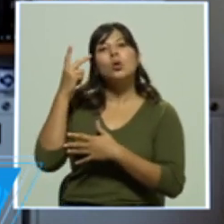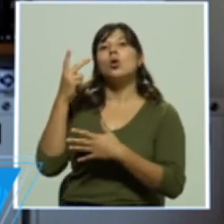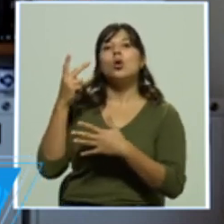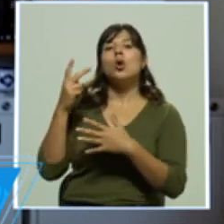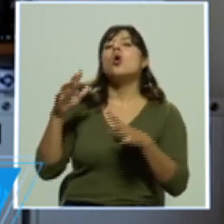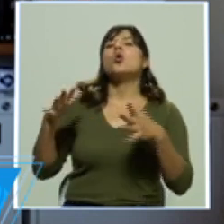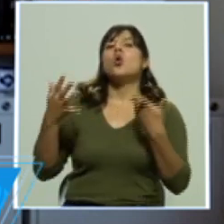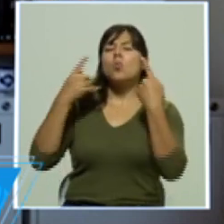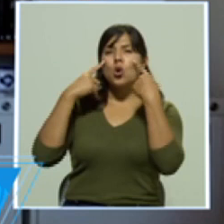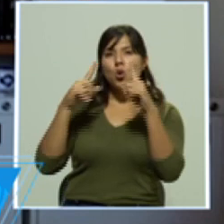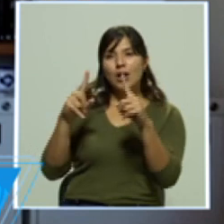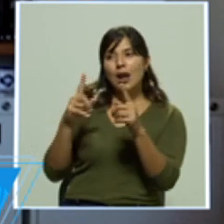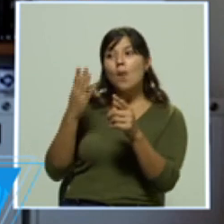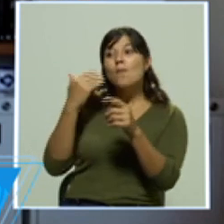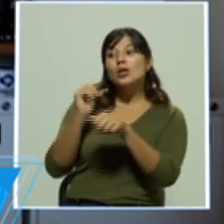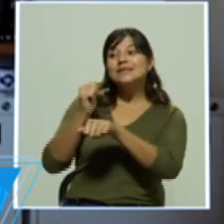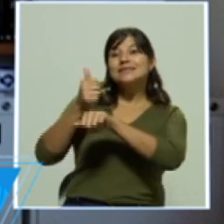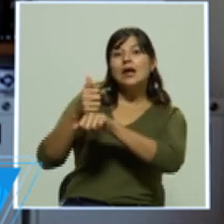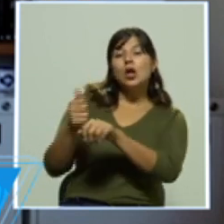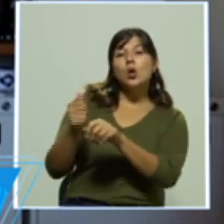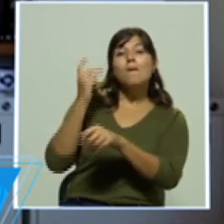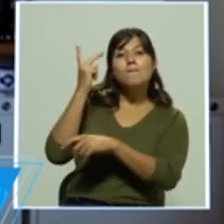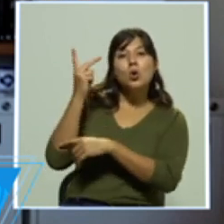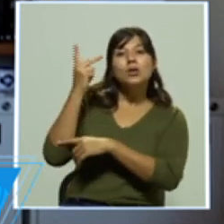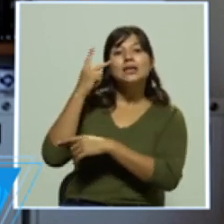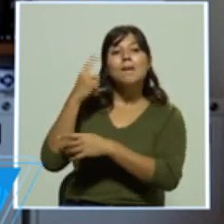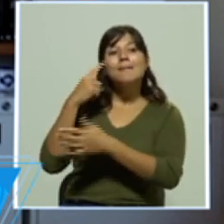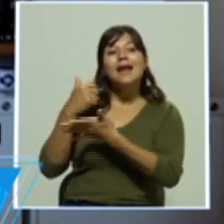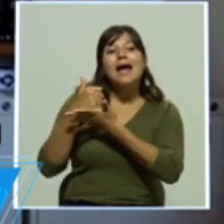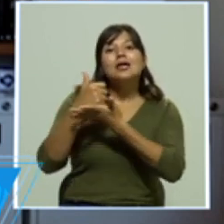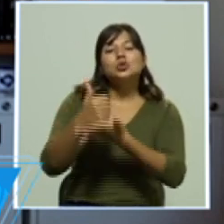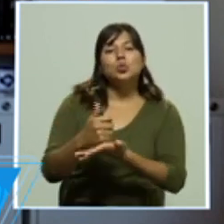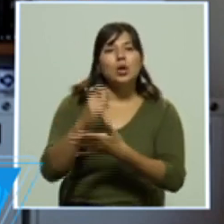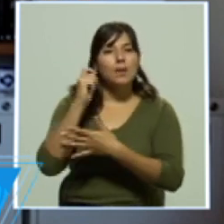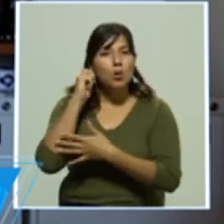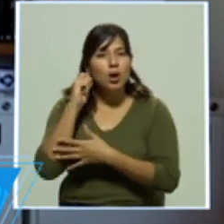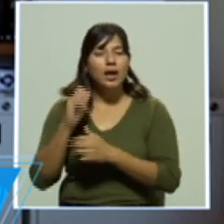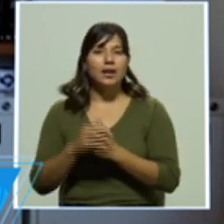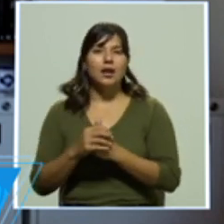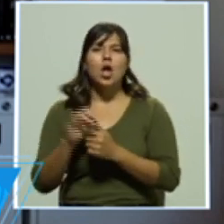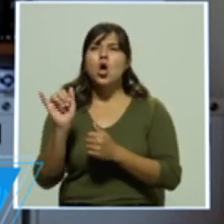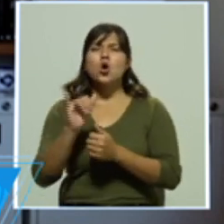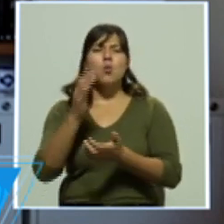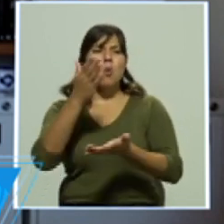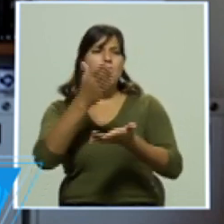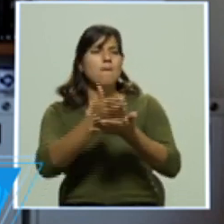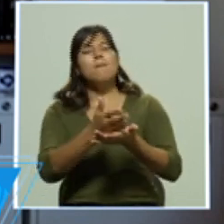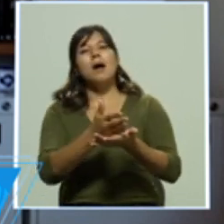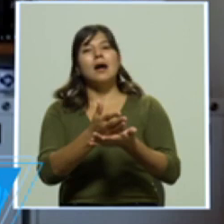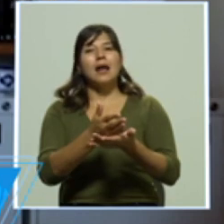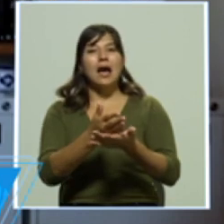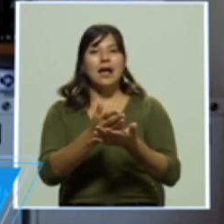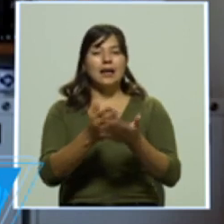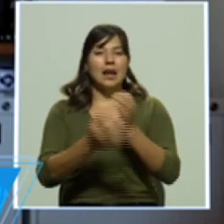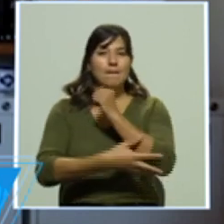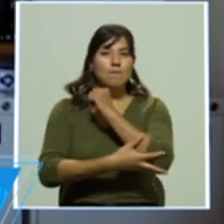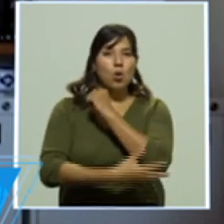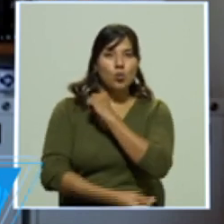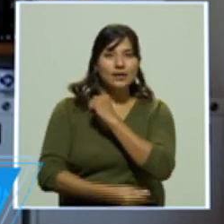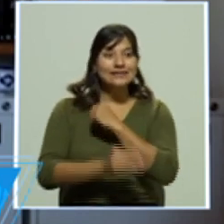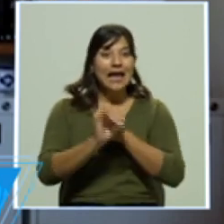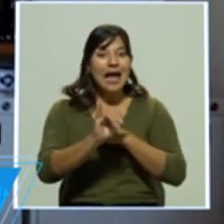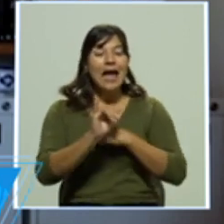ayudado particularmente a las mujeres más necesitadas. Hablamos desde un combate de la pobreza en donde se garantiza que